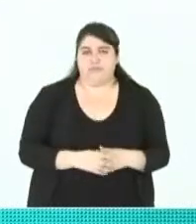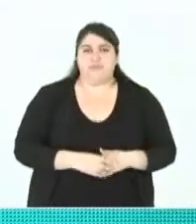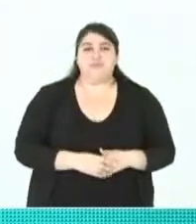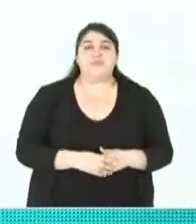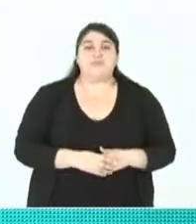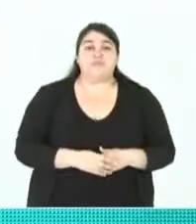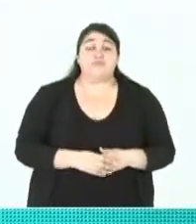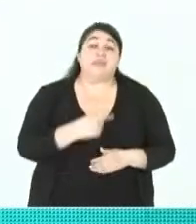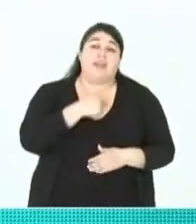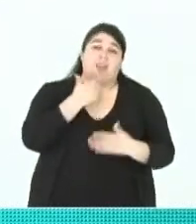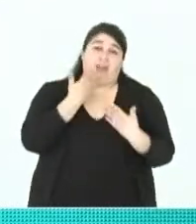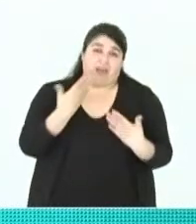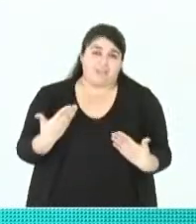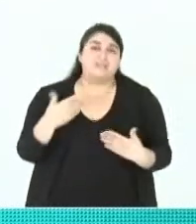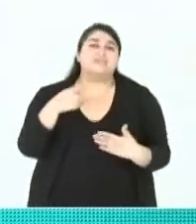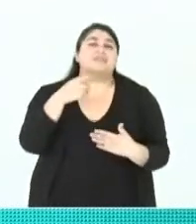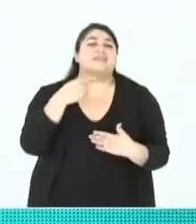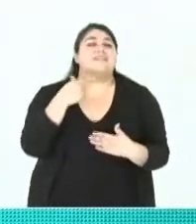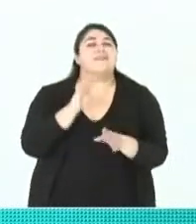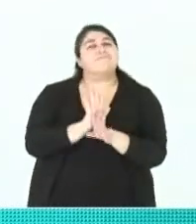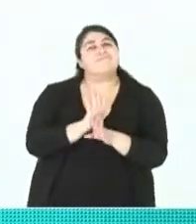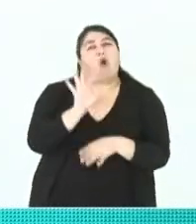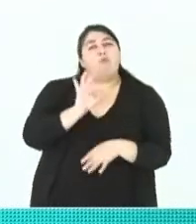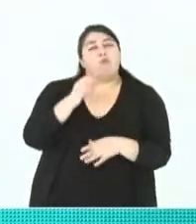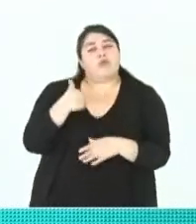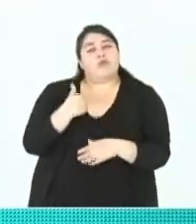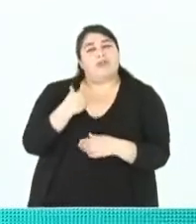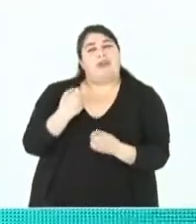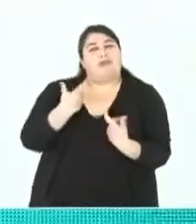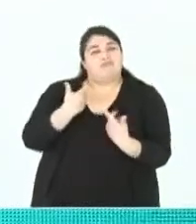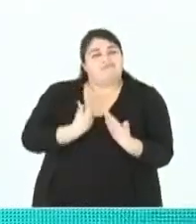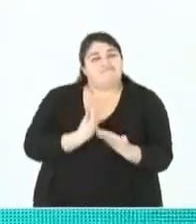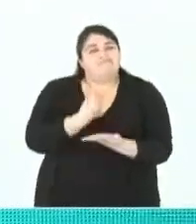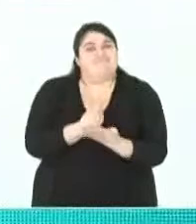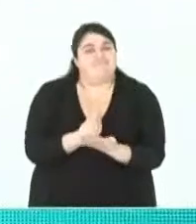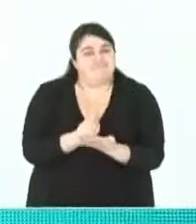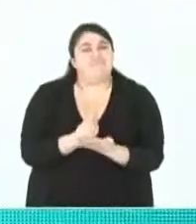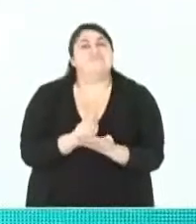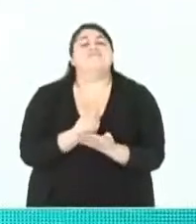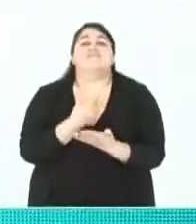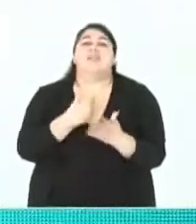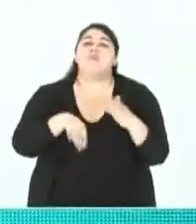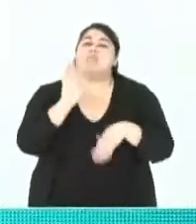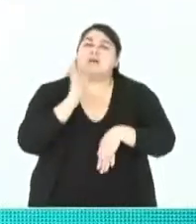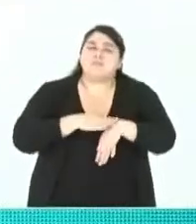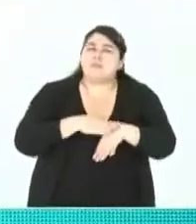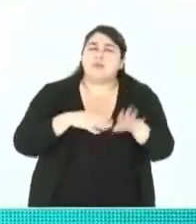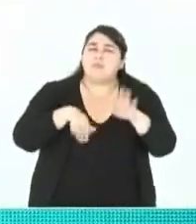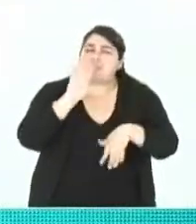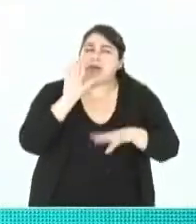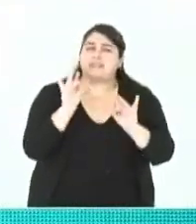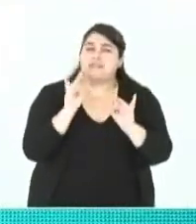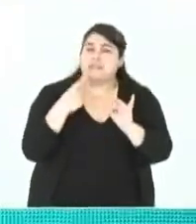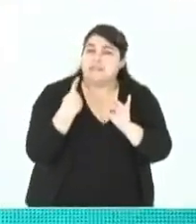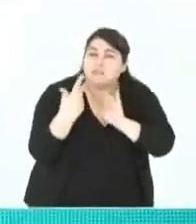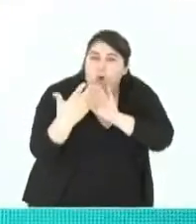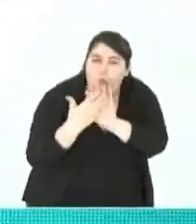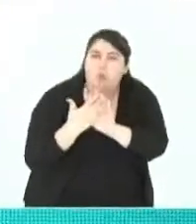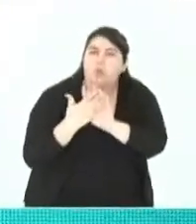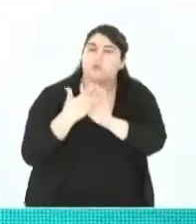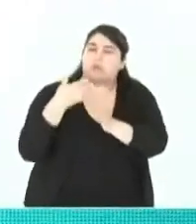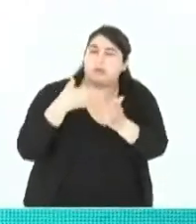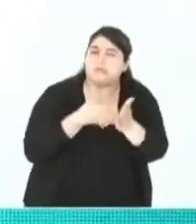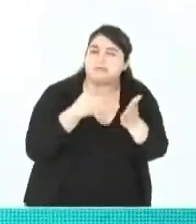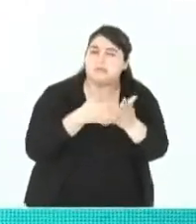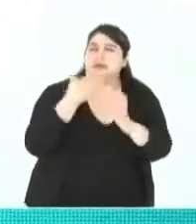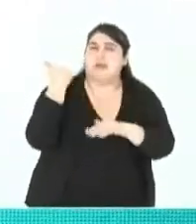ocasión quiero agradecerles por darme la oportunidad de asumir este rol de acompañarme en los momentos más difíciles que juntos atravesamos en